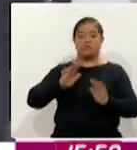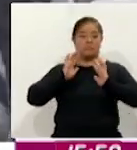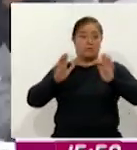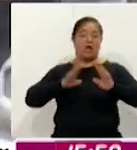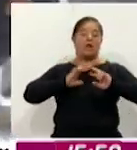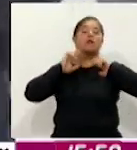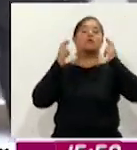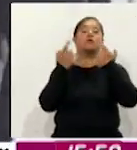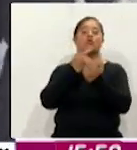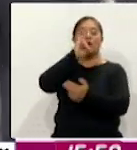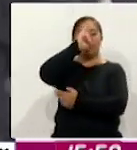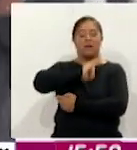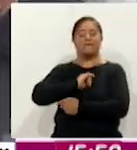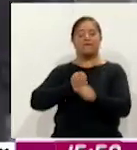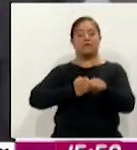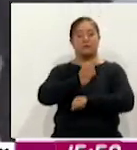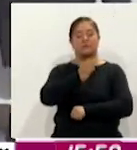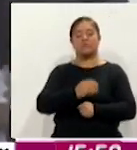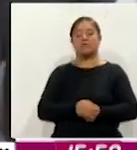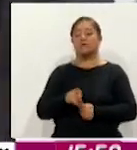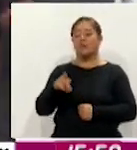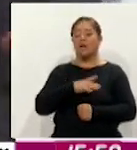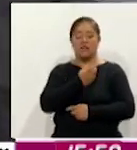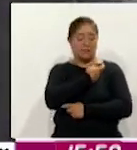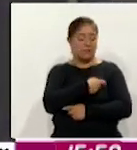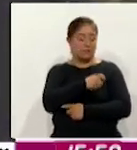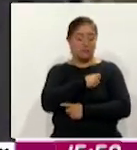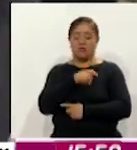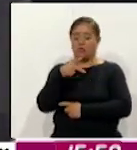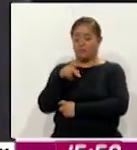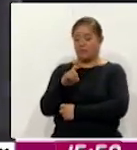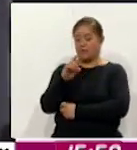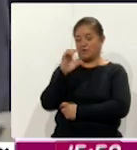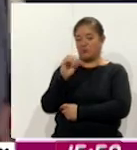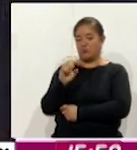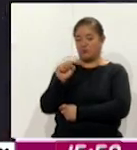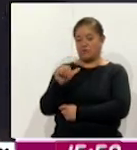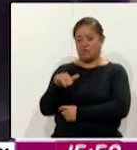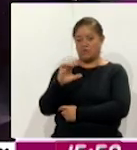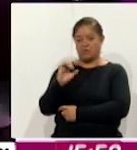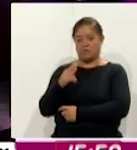reunión de varios jefes de Estado, entre ellos el español Pedro Sánchez.